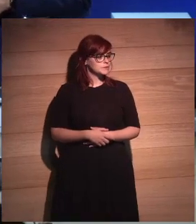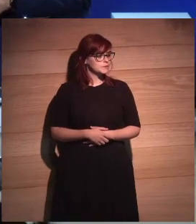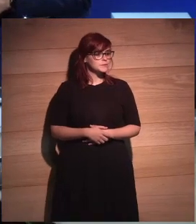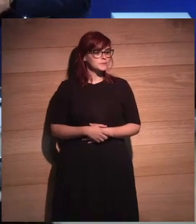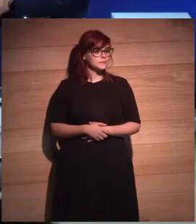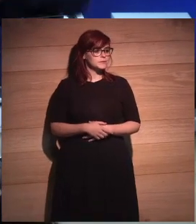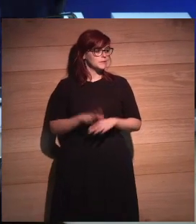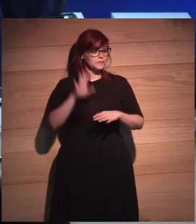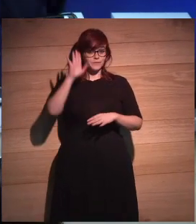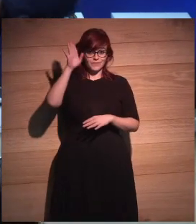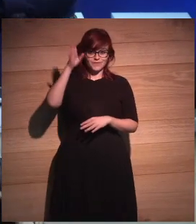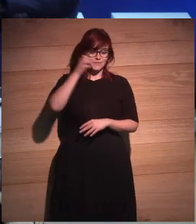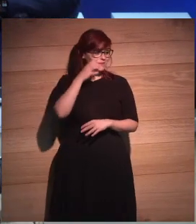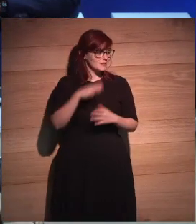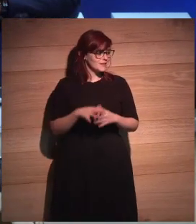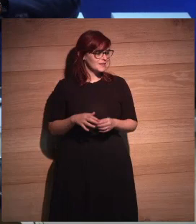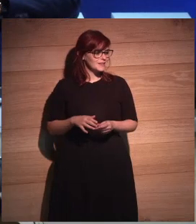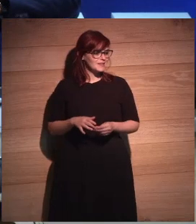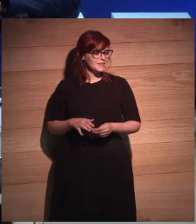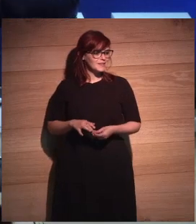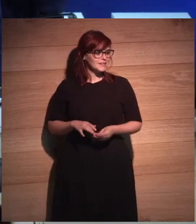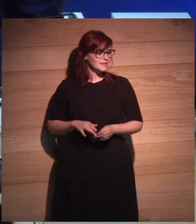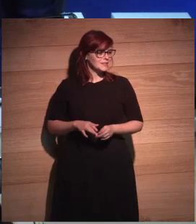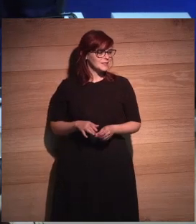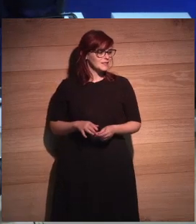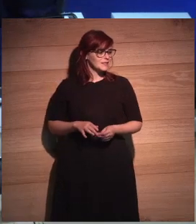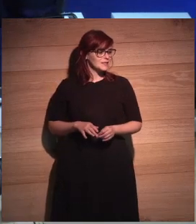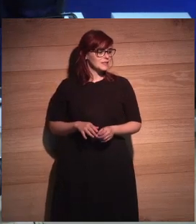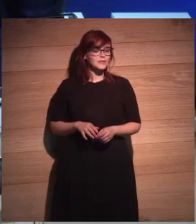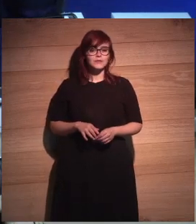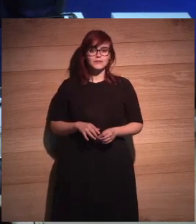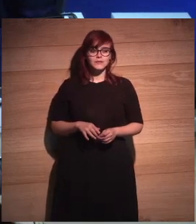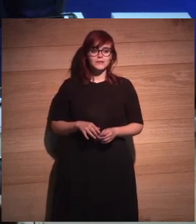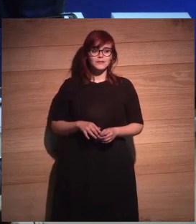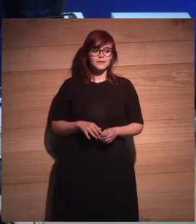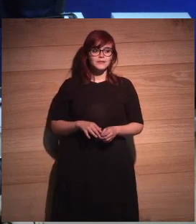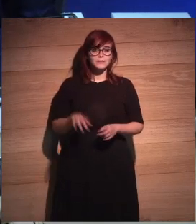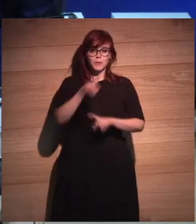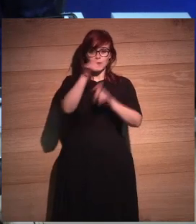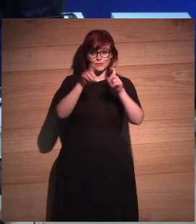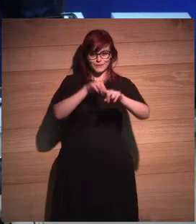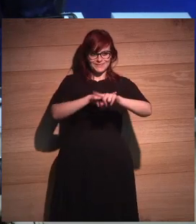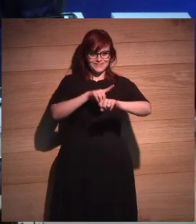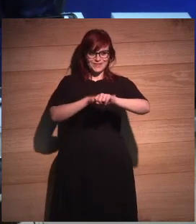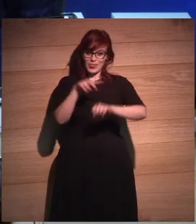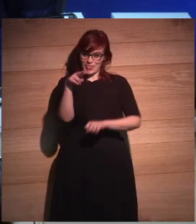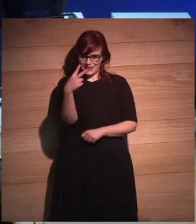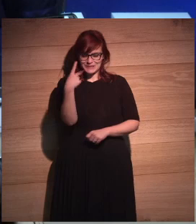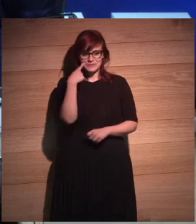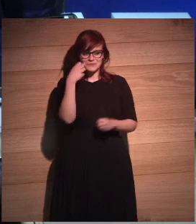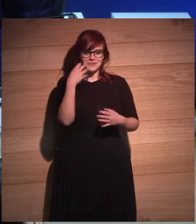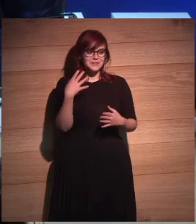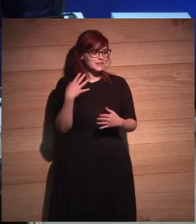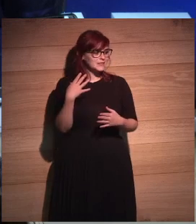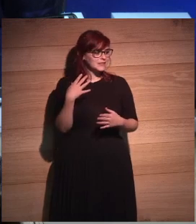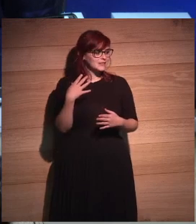¿Aquí? No, es que como miraba no sabía si había otra persona, perdona. Venga, 2 preguntas.